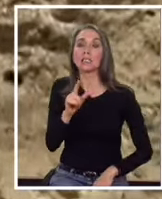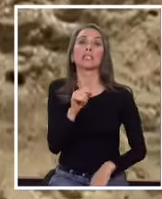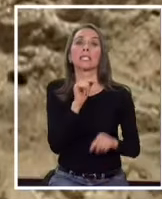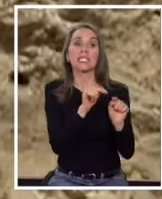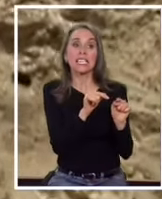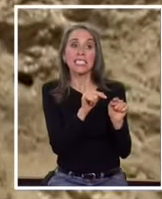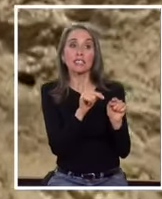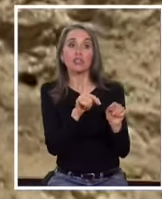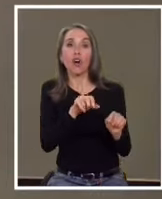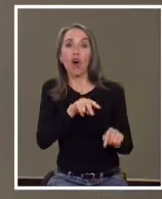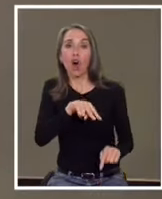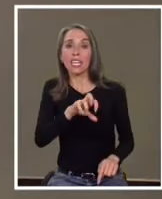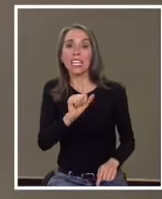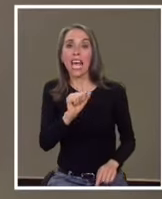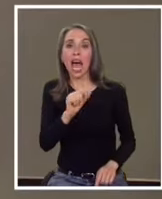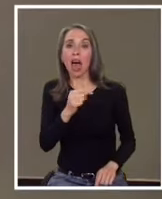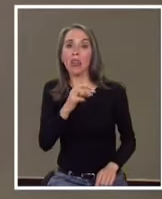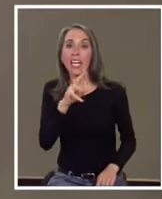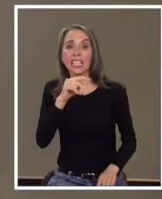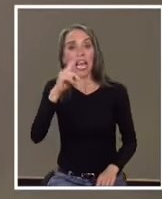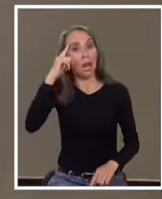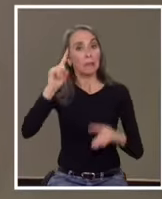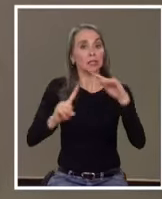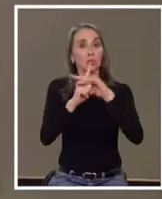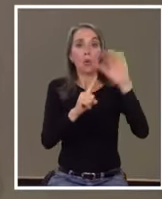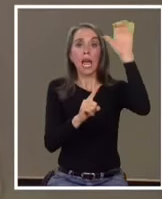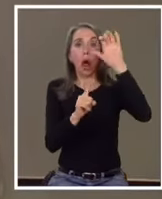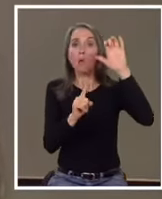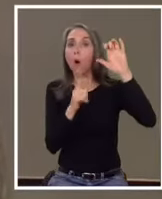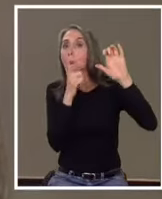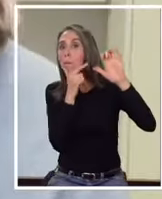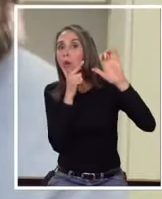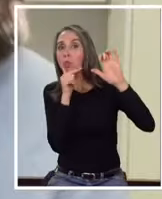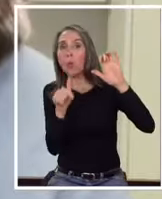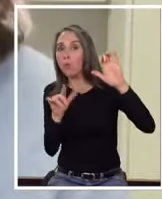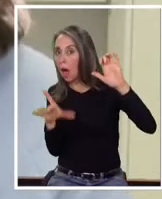que estos últimos son originarios de Europa.